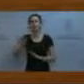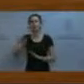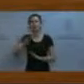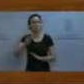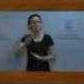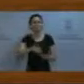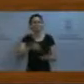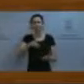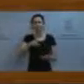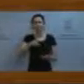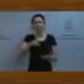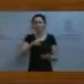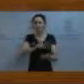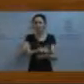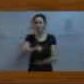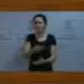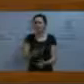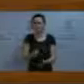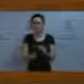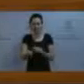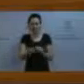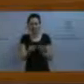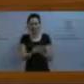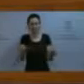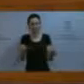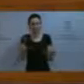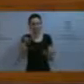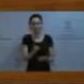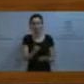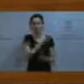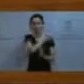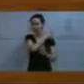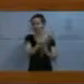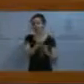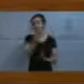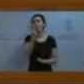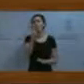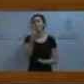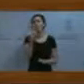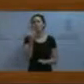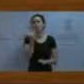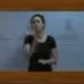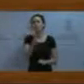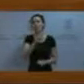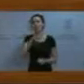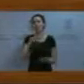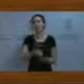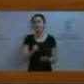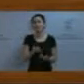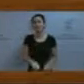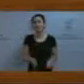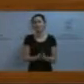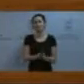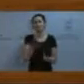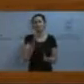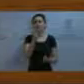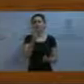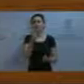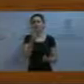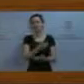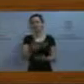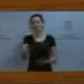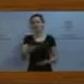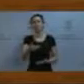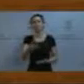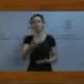de 1.300.000 se han comercializado el 19% en estos años. Hay 1.100.000 de ese 1.300.000 sin comercializar. Y la gestión